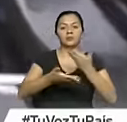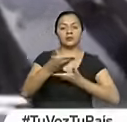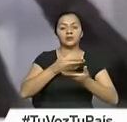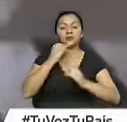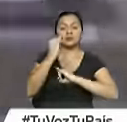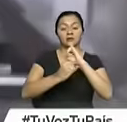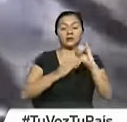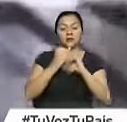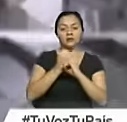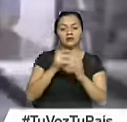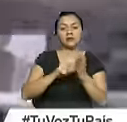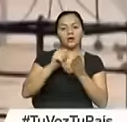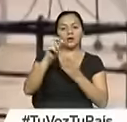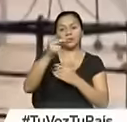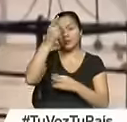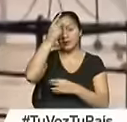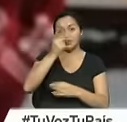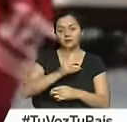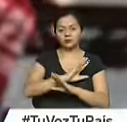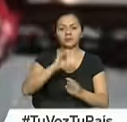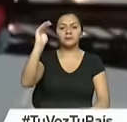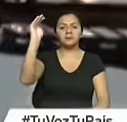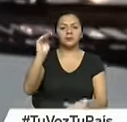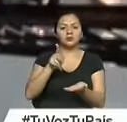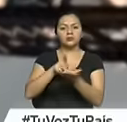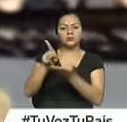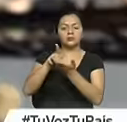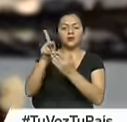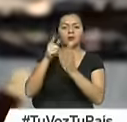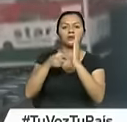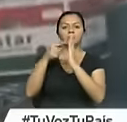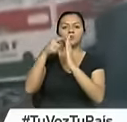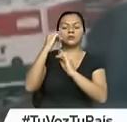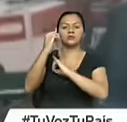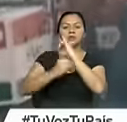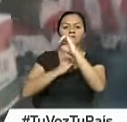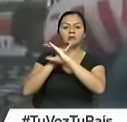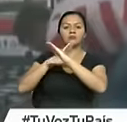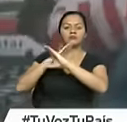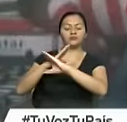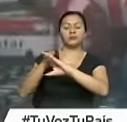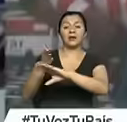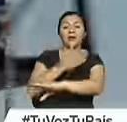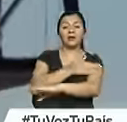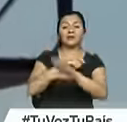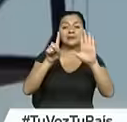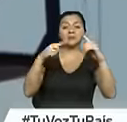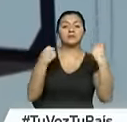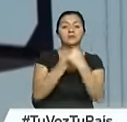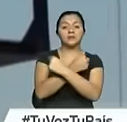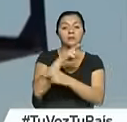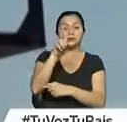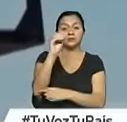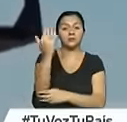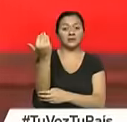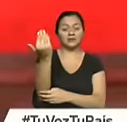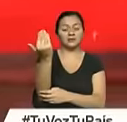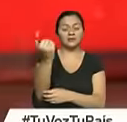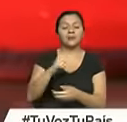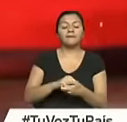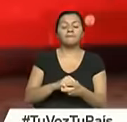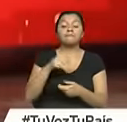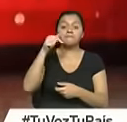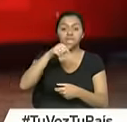una resolución mediante la cual disminuyen los pagos para las salvaguardias adoptadas el 6 de marzo de 2015.